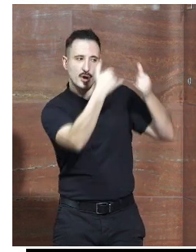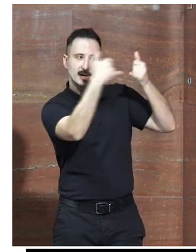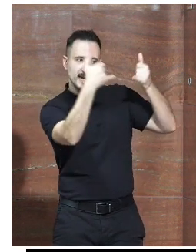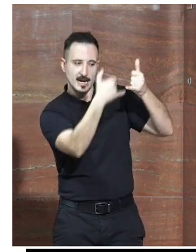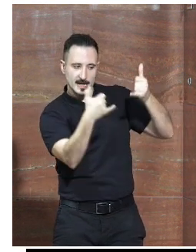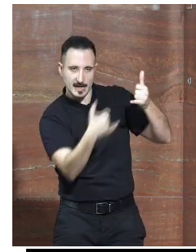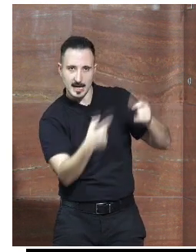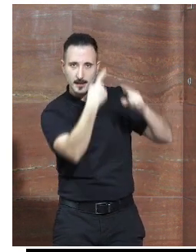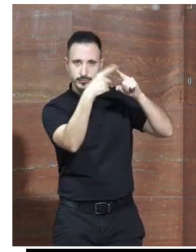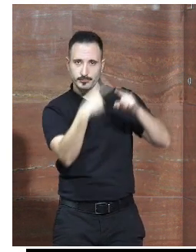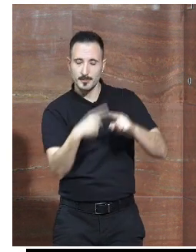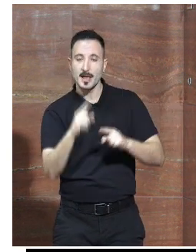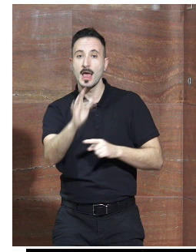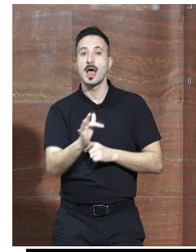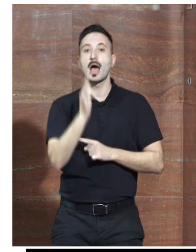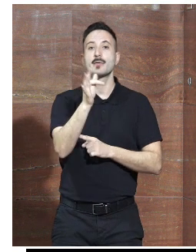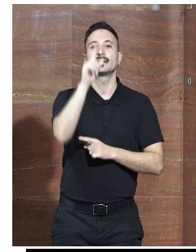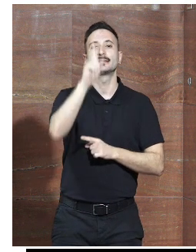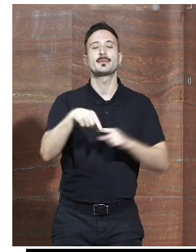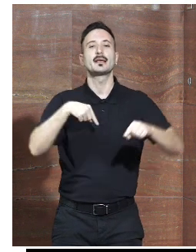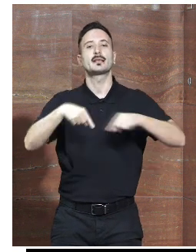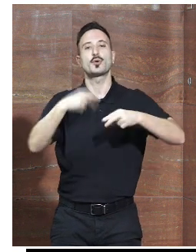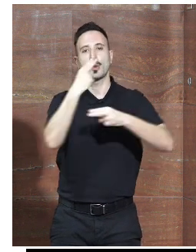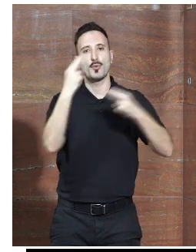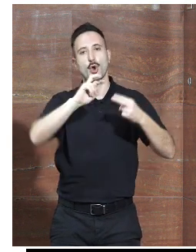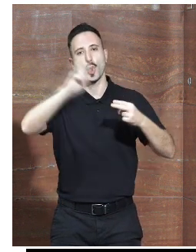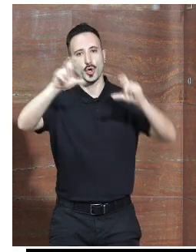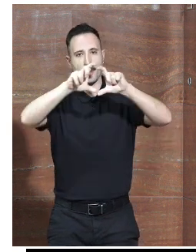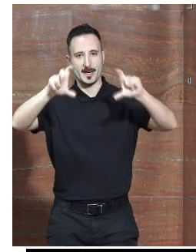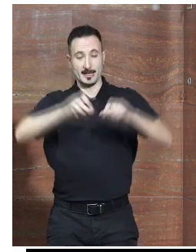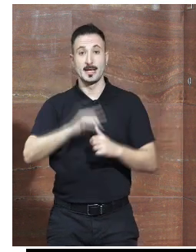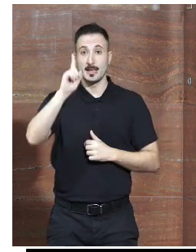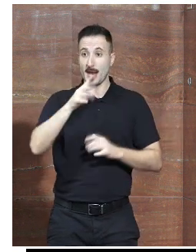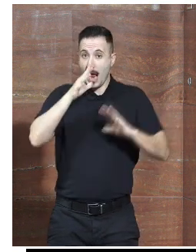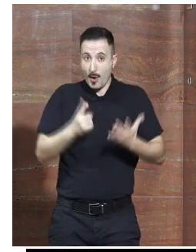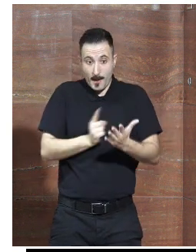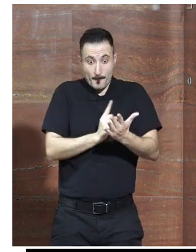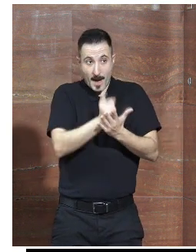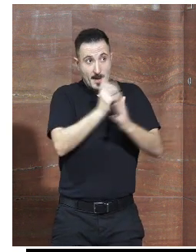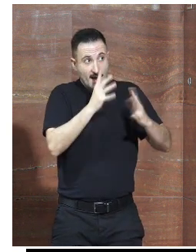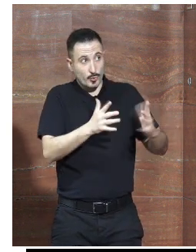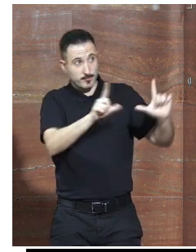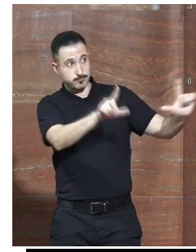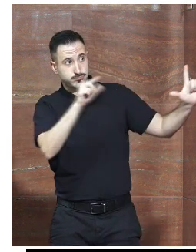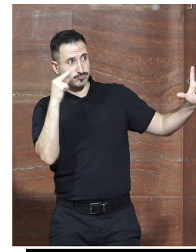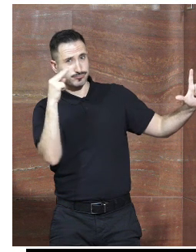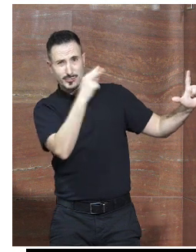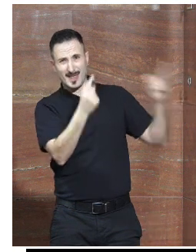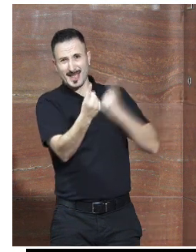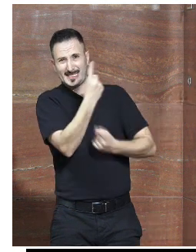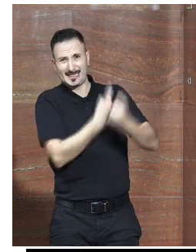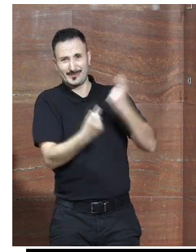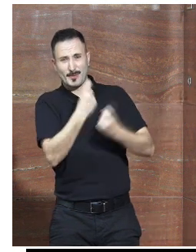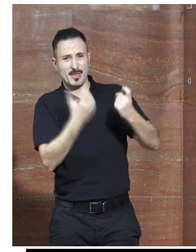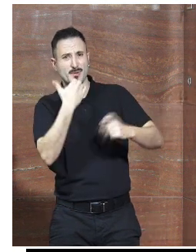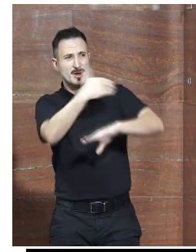Y además otros operadores también del transporte público. En este mapa actual vemos que hay zonas que tienen muchísima información, que por ejemplo